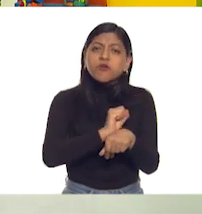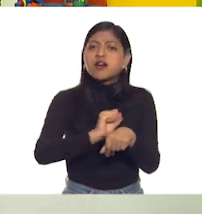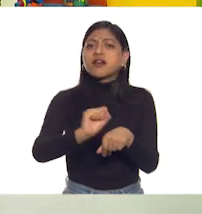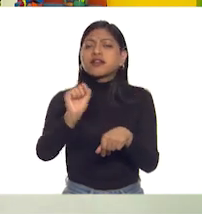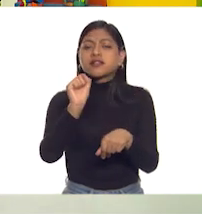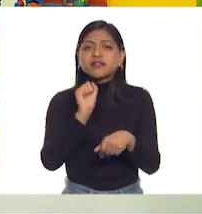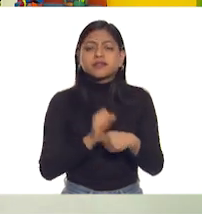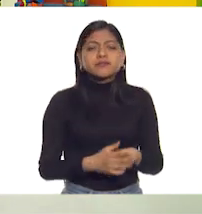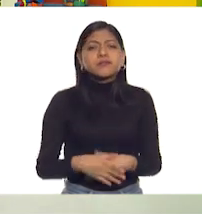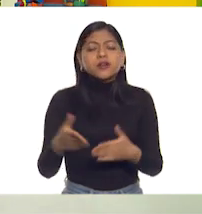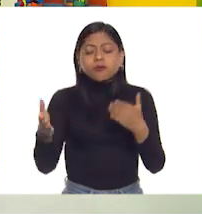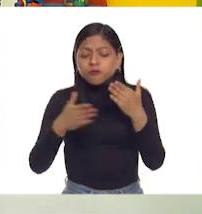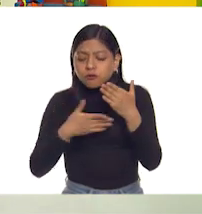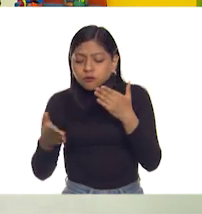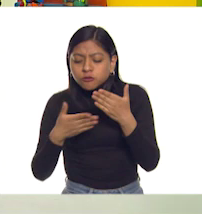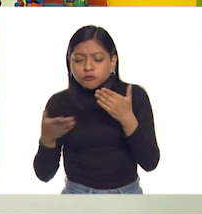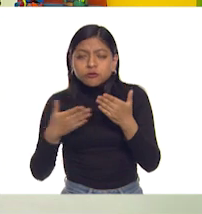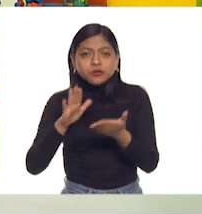jugositos,